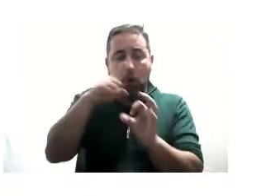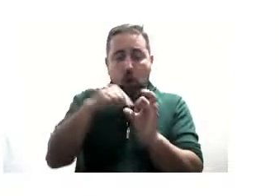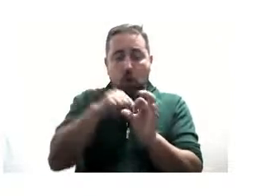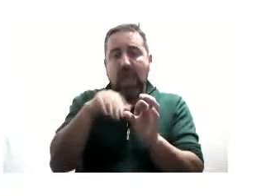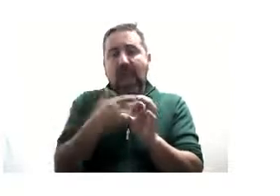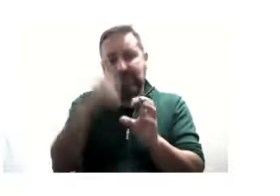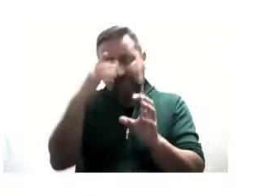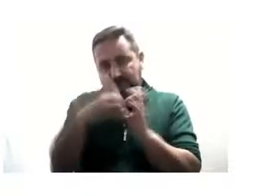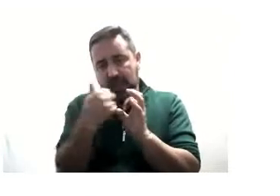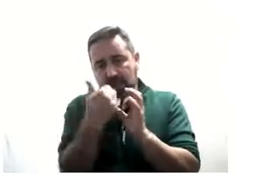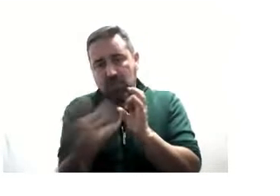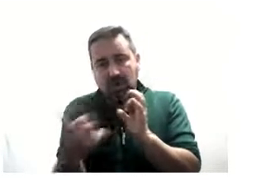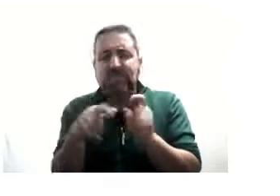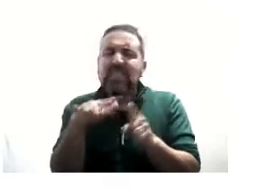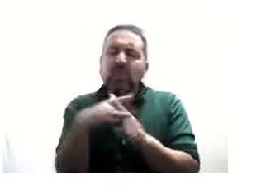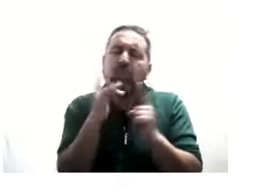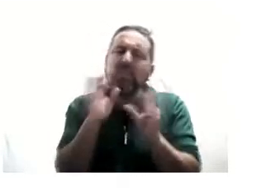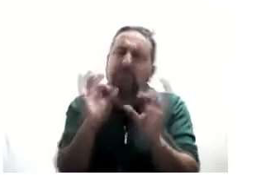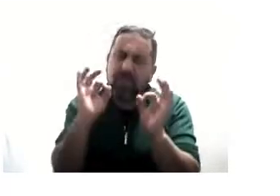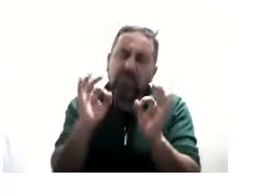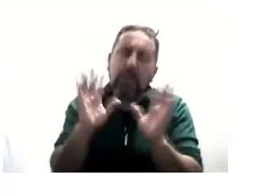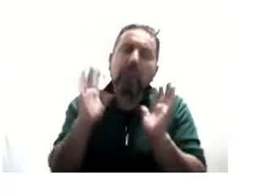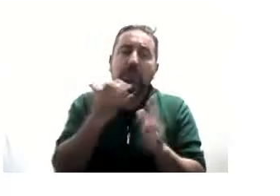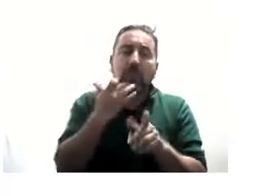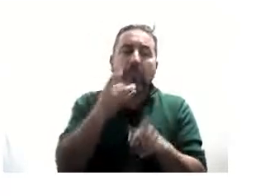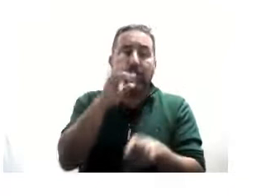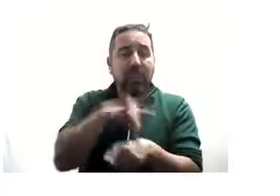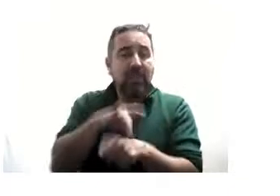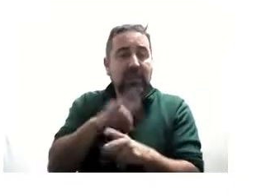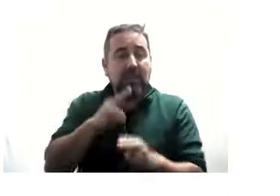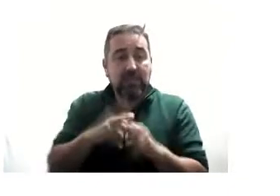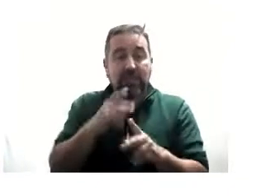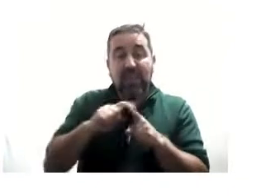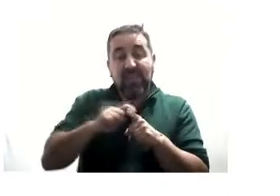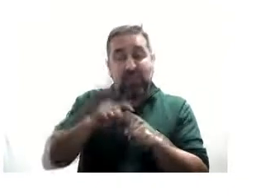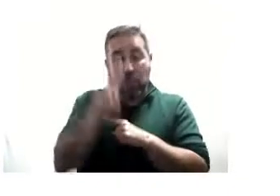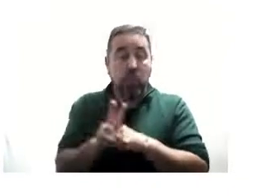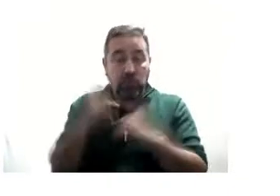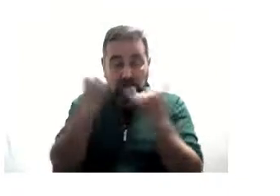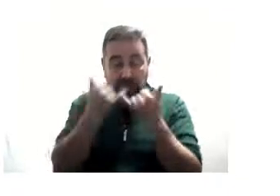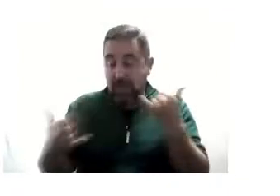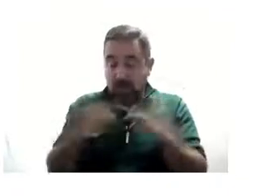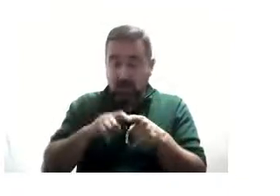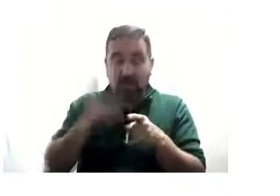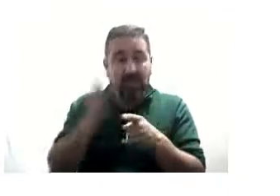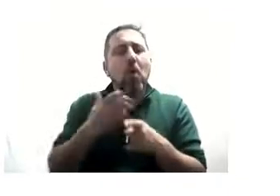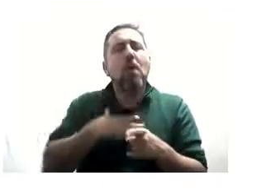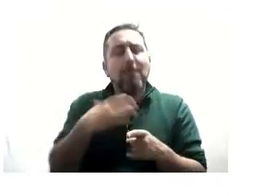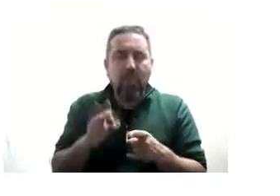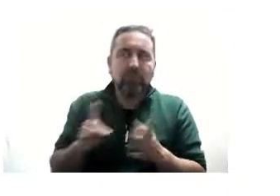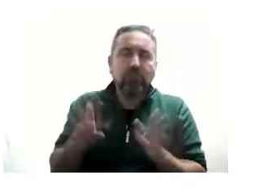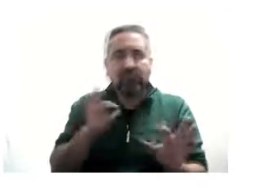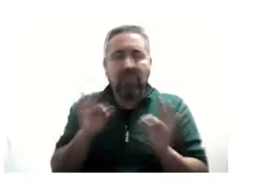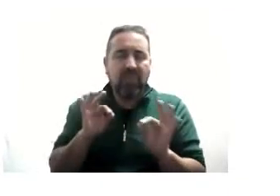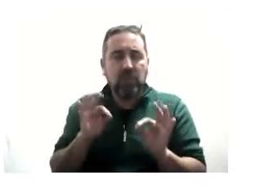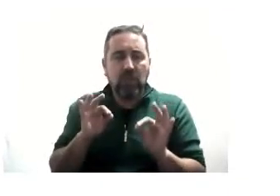Es una situación muy específica, pero por ejemplo en pacientes con neurofibromatosis tipo 2 puede ser fundamental para tomar la decisión